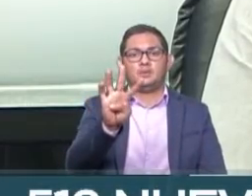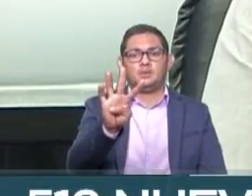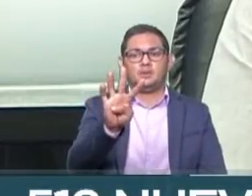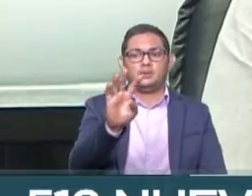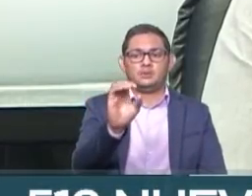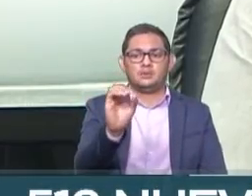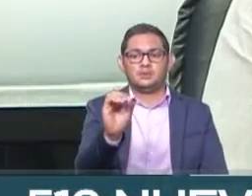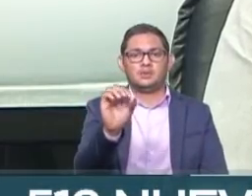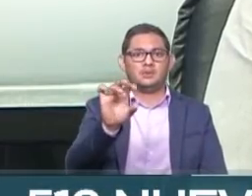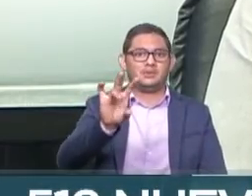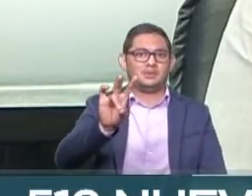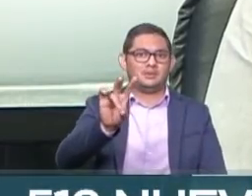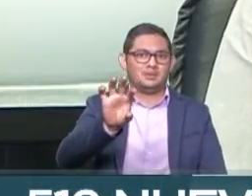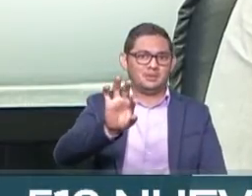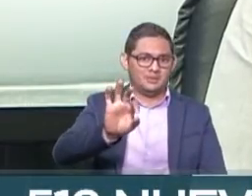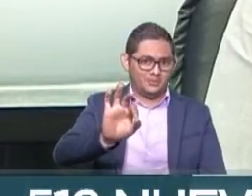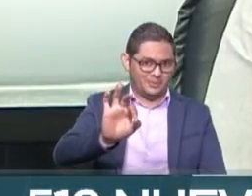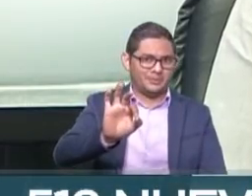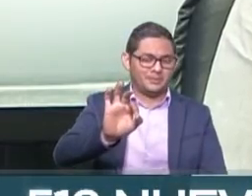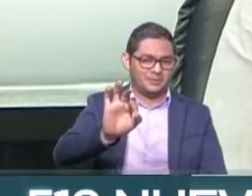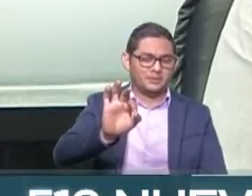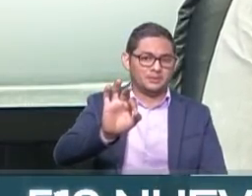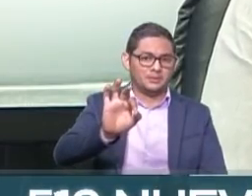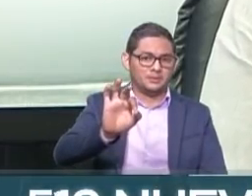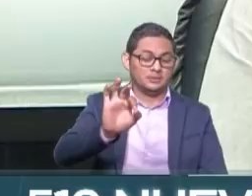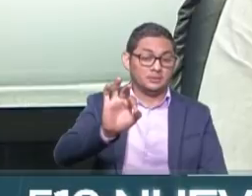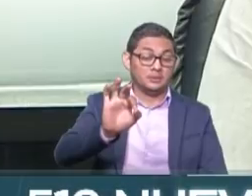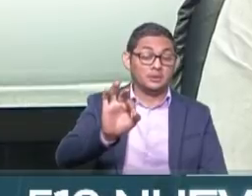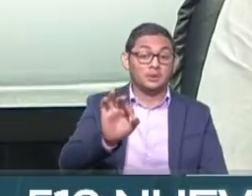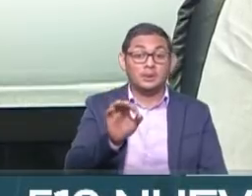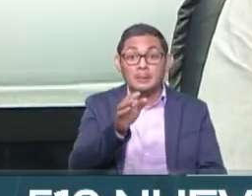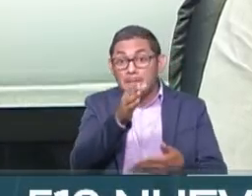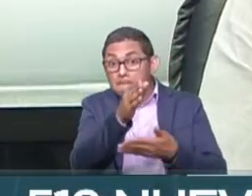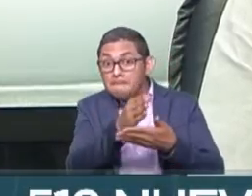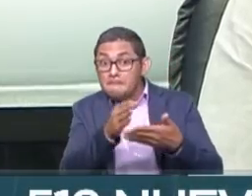364.079 dosis, de las cuales